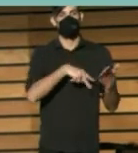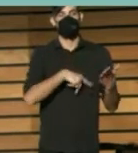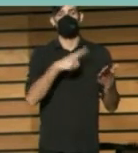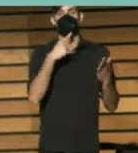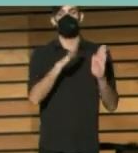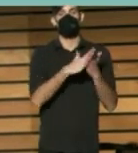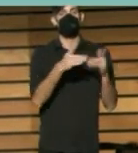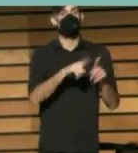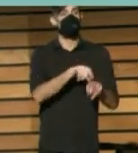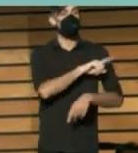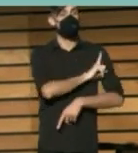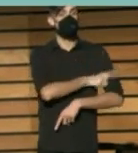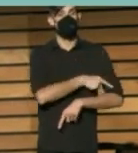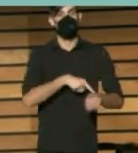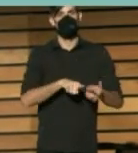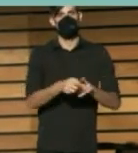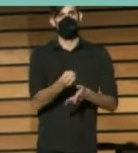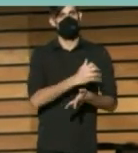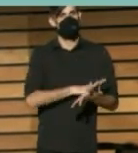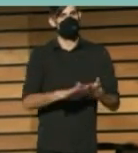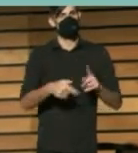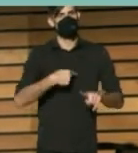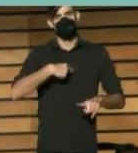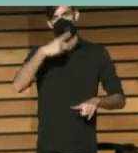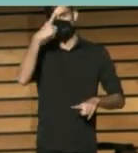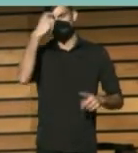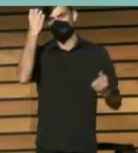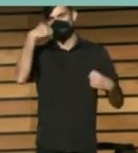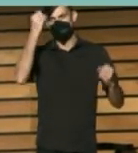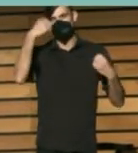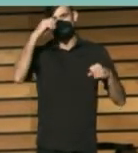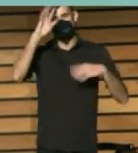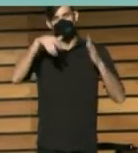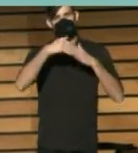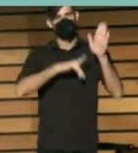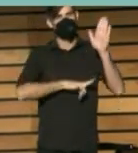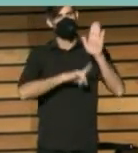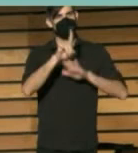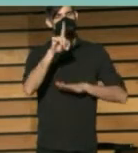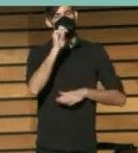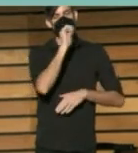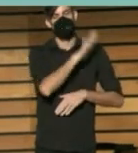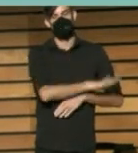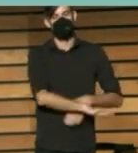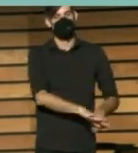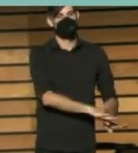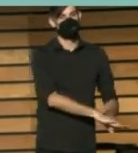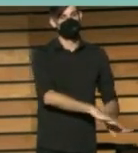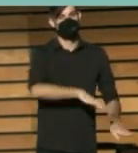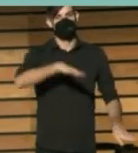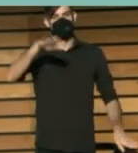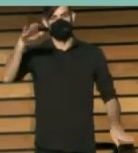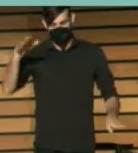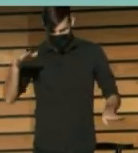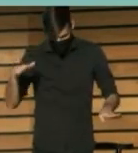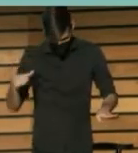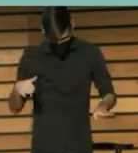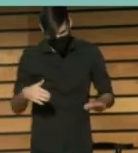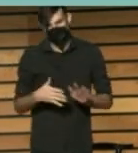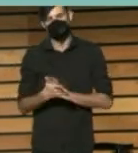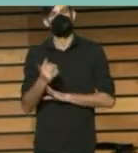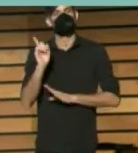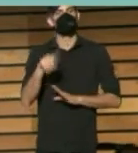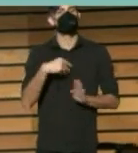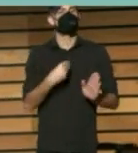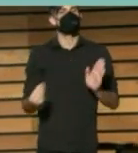gimnasio asequible y barato para la inteligencia en todas las edades, y tan solo por ese motivo sería aconsejable incluirlos